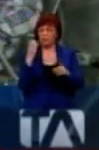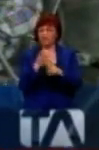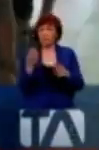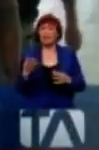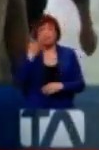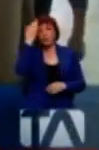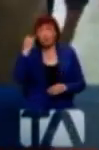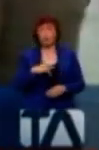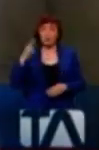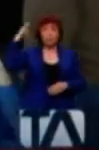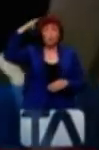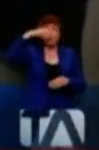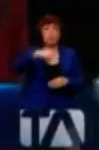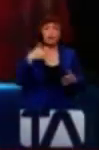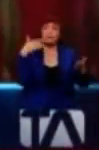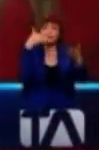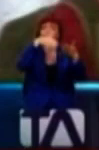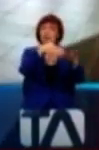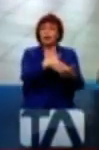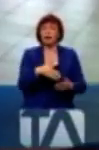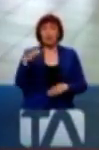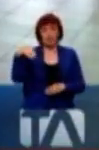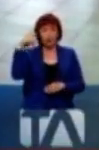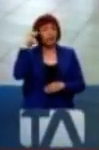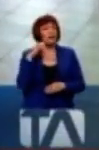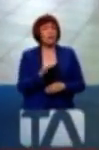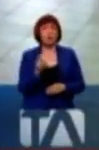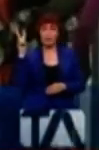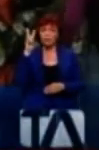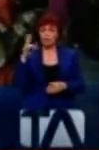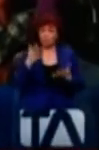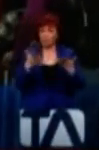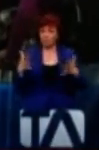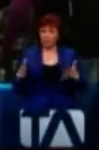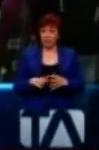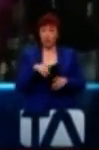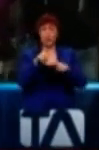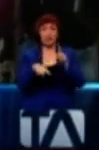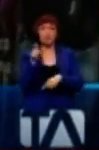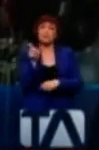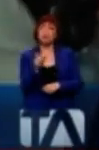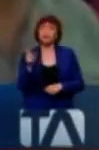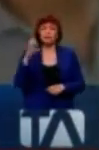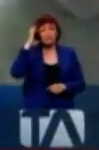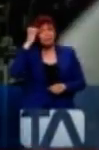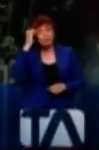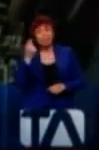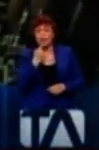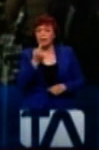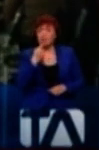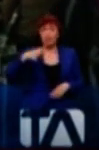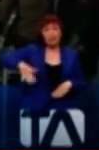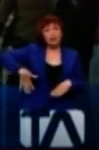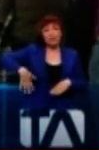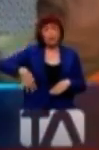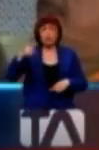de la compañía TAME con destino a Cuenca este viernes. Varios usuarios reportaban a través de redes sociales su preocupación por el retraso